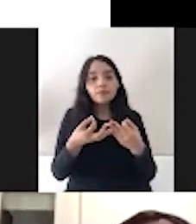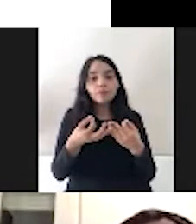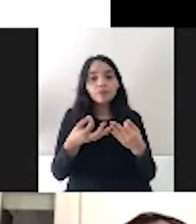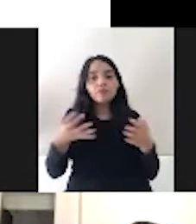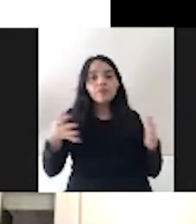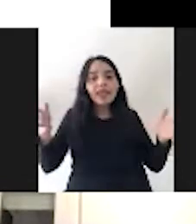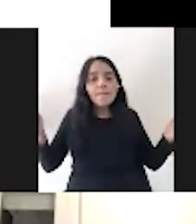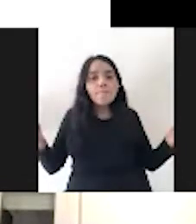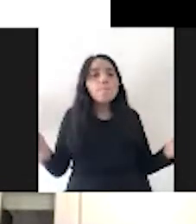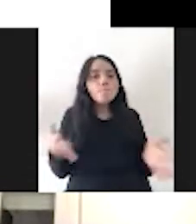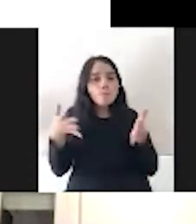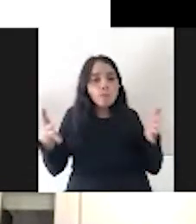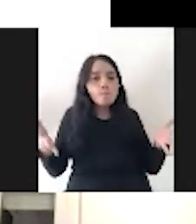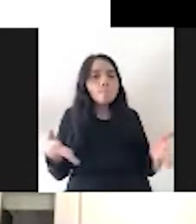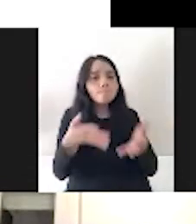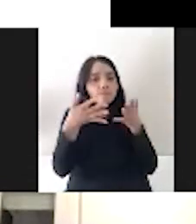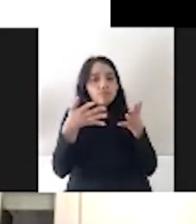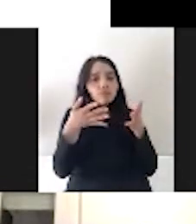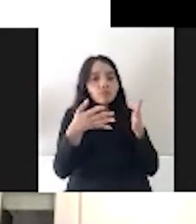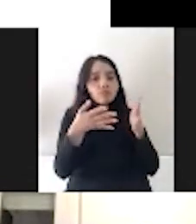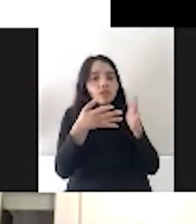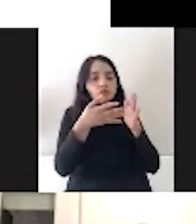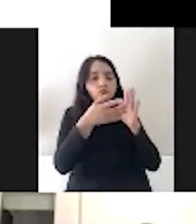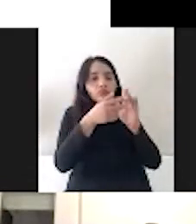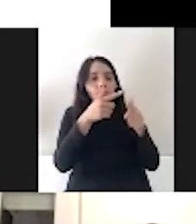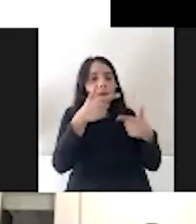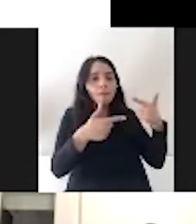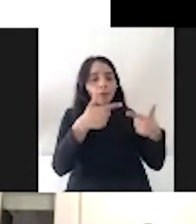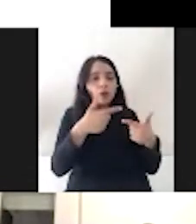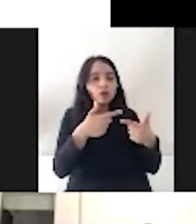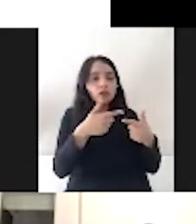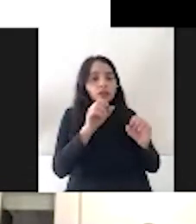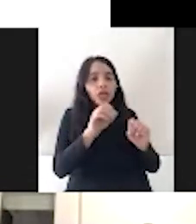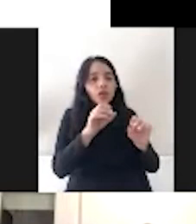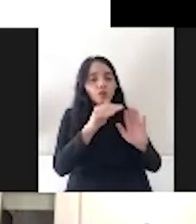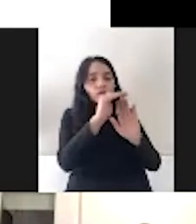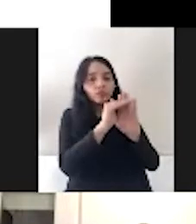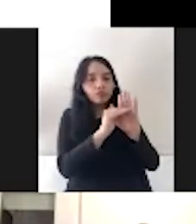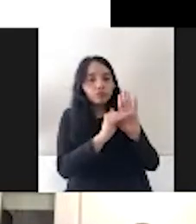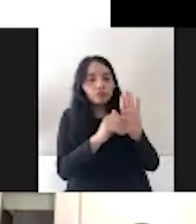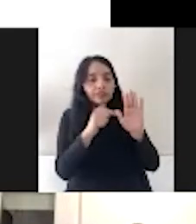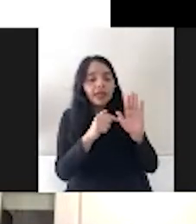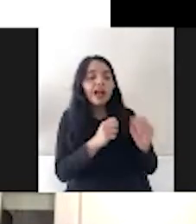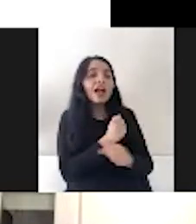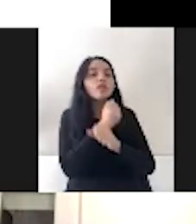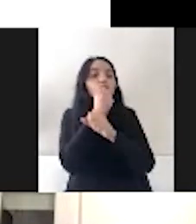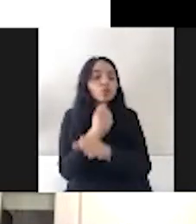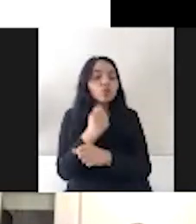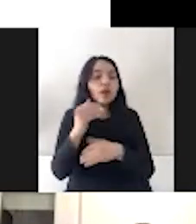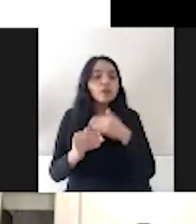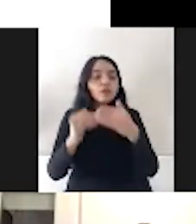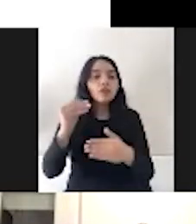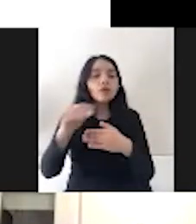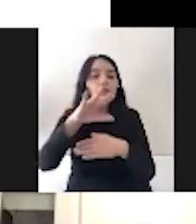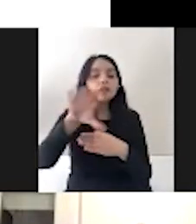políticas educativas y normativas que ayudan a desarrollar procesos más educativos y más inclusivos, tanto en las escuelas como